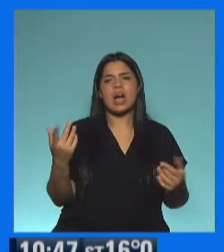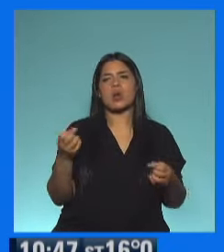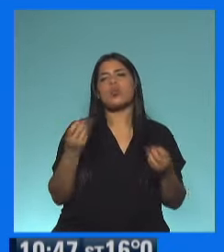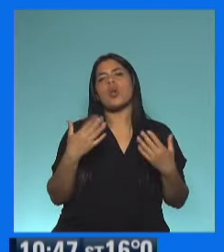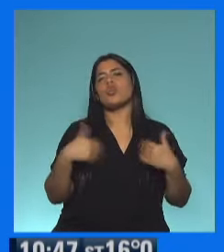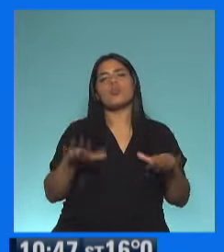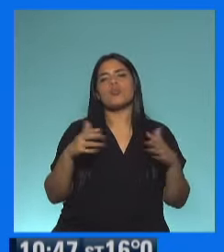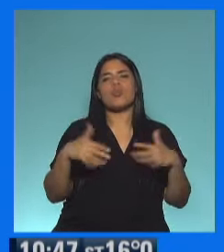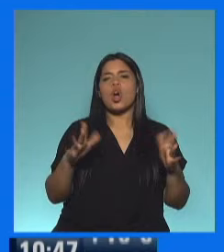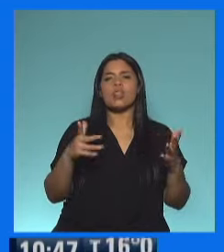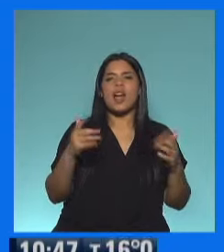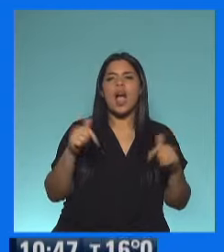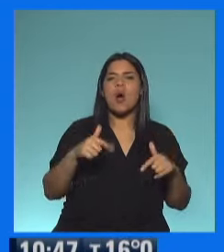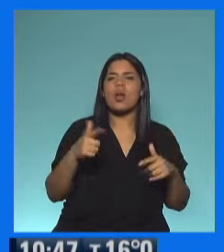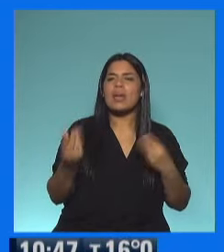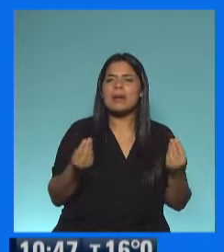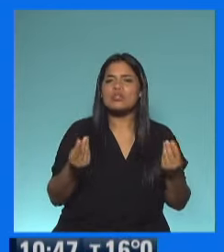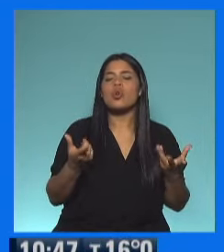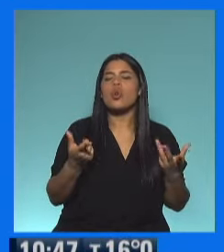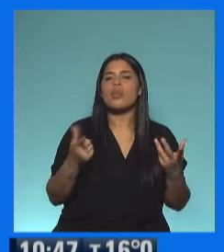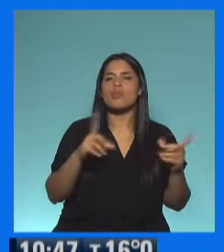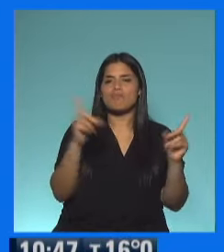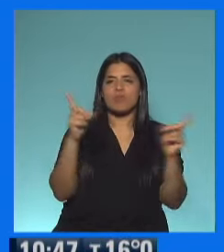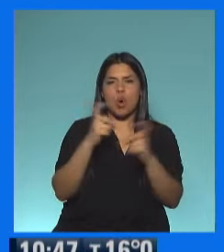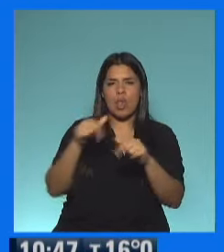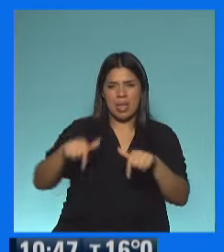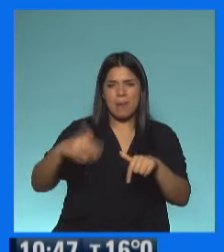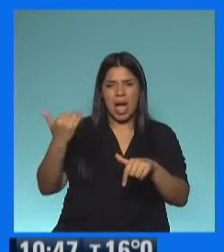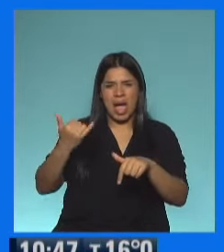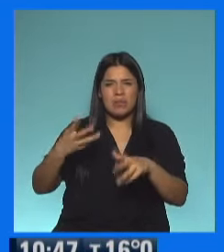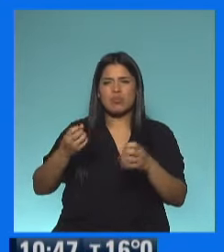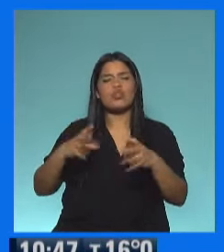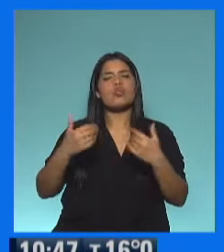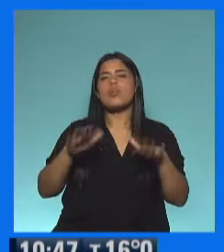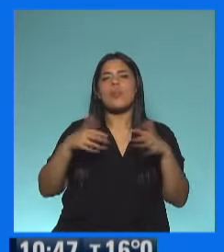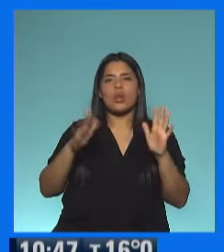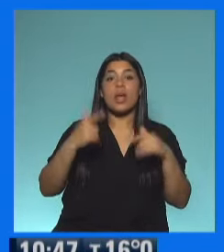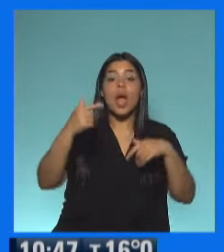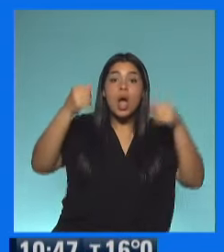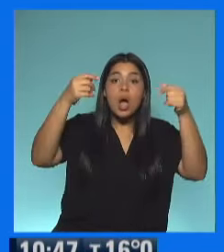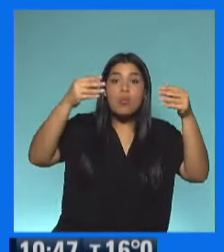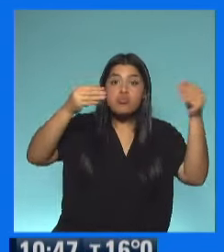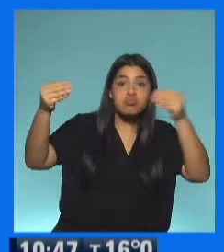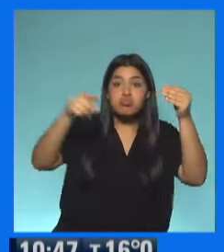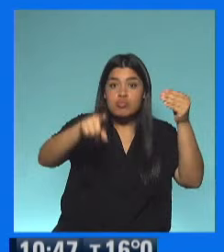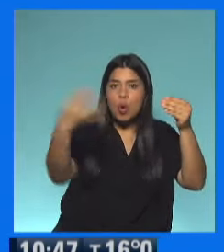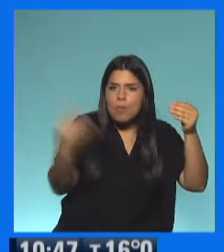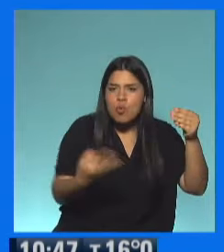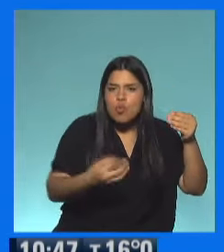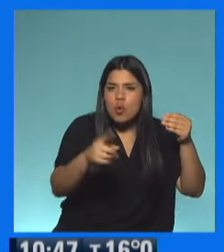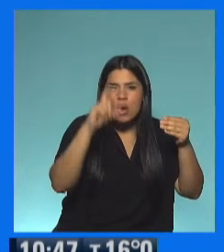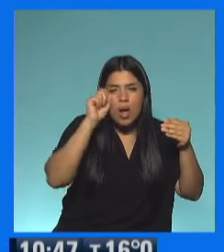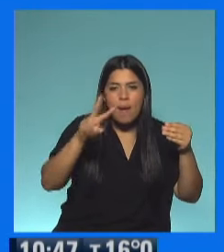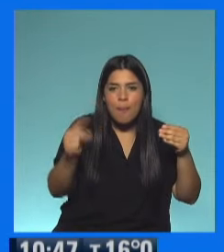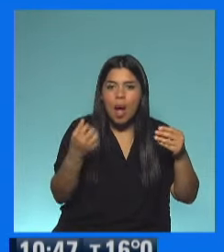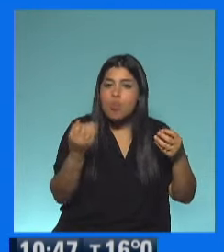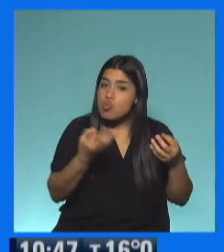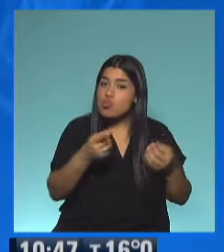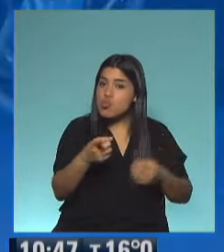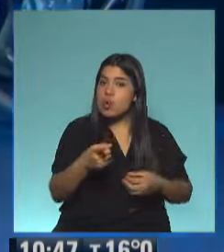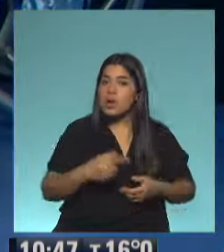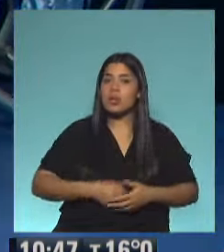ay, Eva. Claro, por favor, Eva. Estate lista que ya empezamos. Yo quiero ese estandarte. Pero sí, el estandarte también está lindo. Le podemos decir a Eva que nos lo